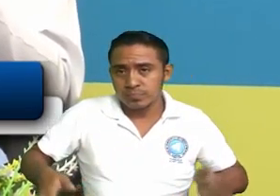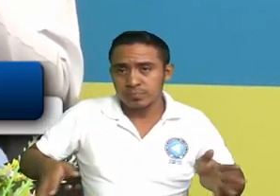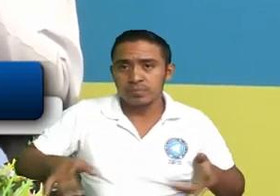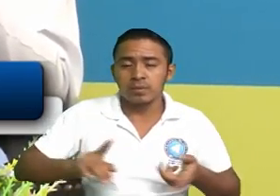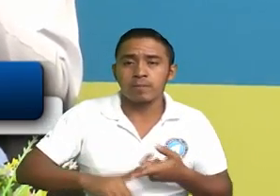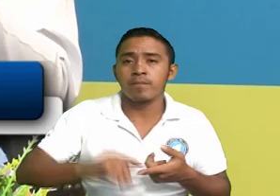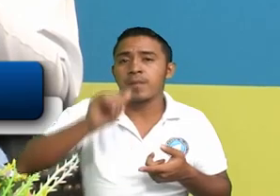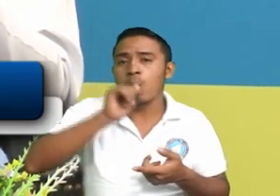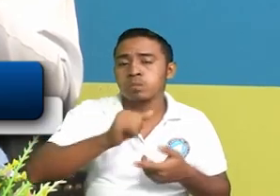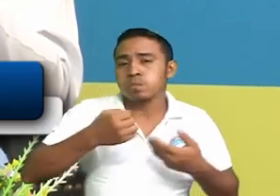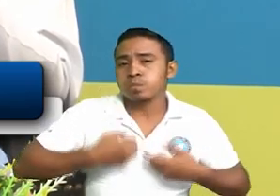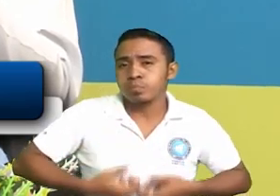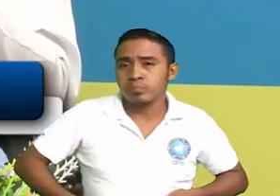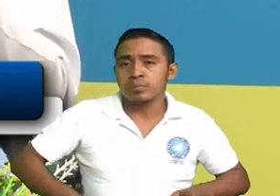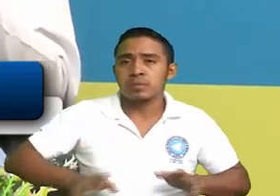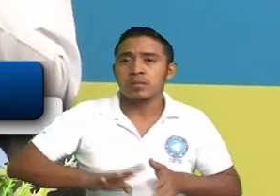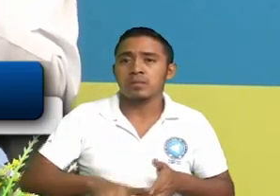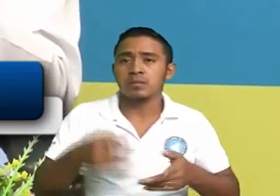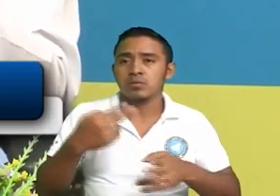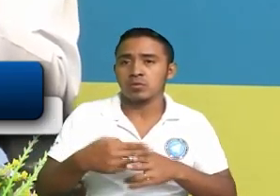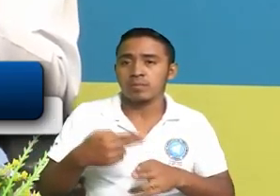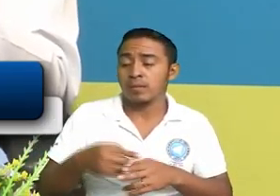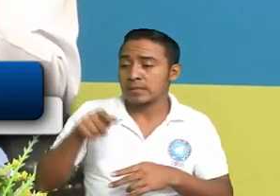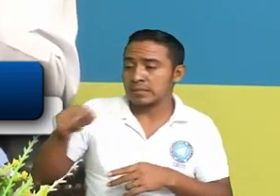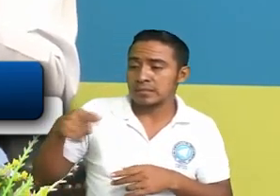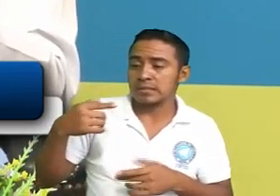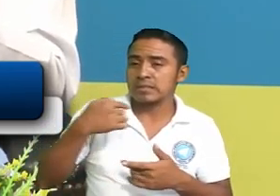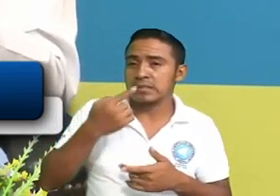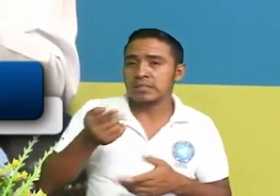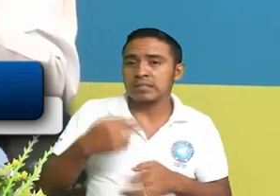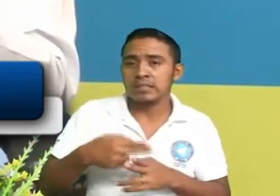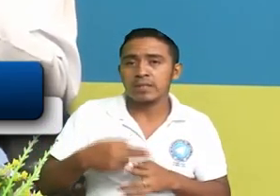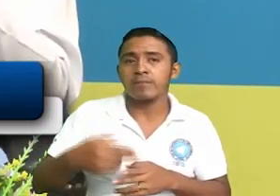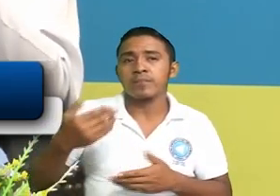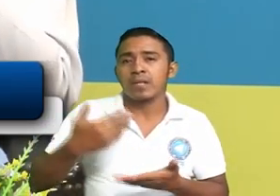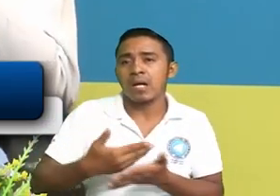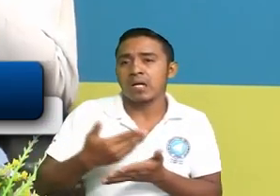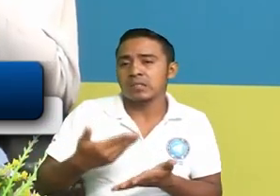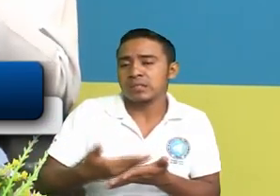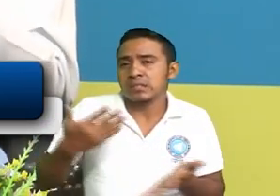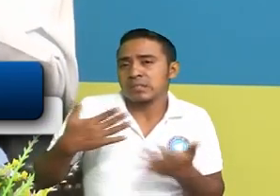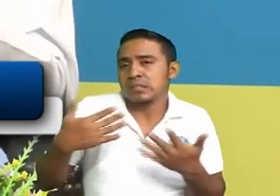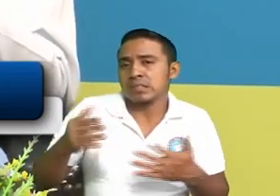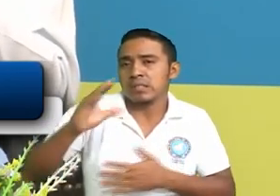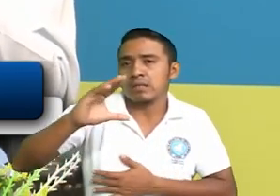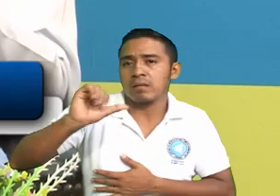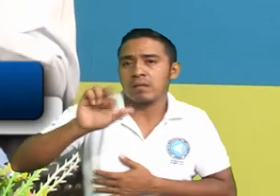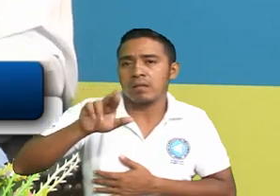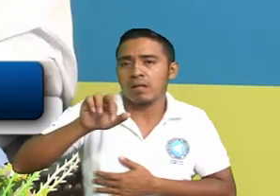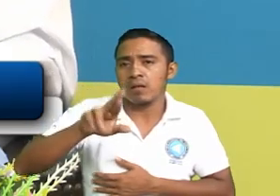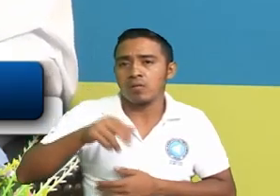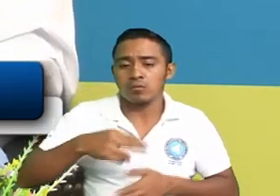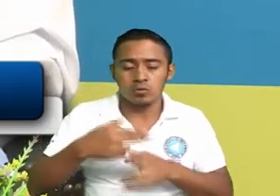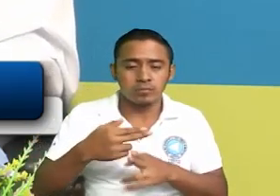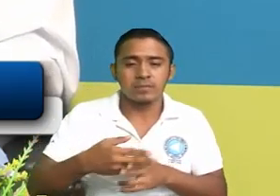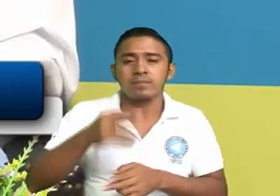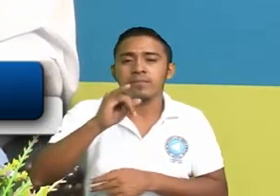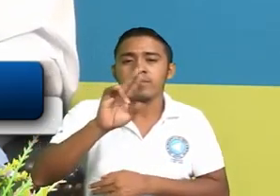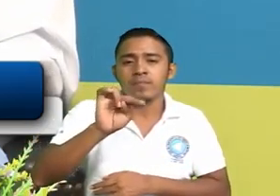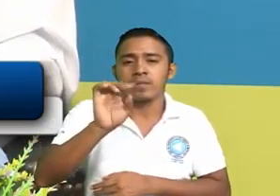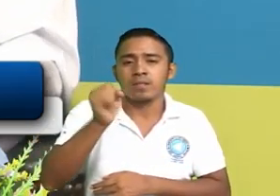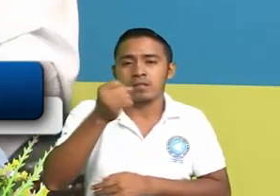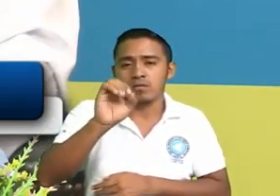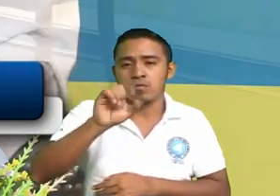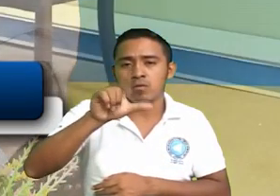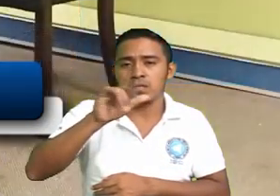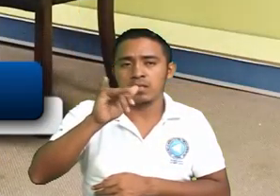líquido. Y en esto les quiero mencionar que los bebés tienen una gran cantidad de líquido, su cuerpo un 60% es de agua. Entonces, este